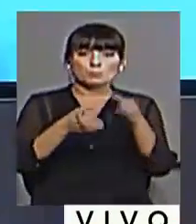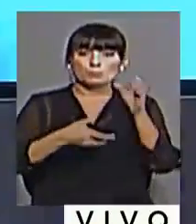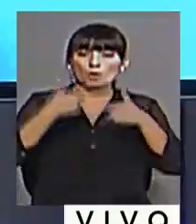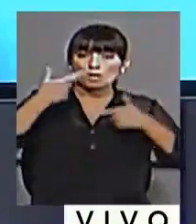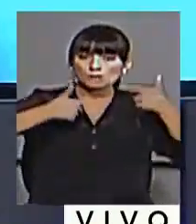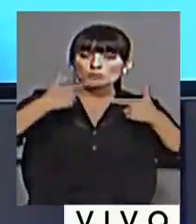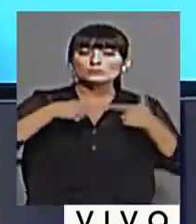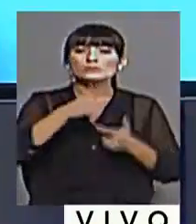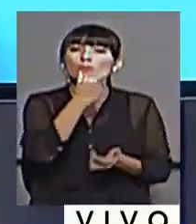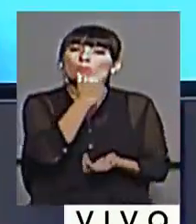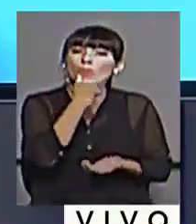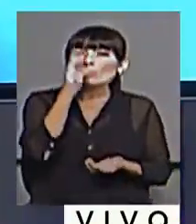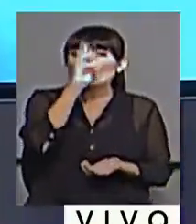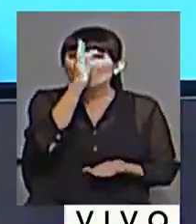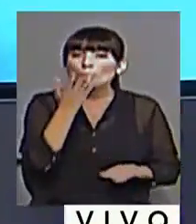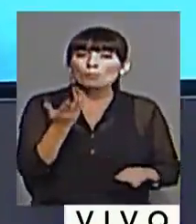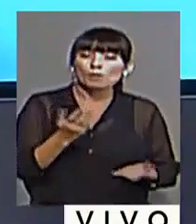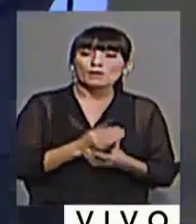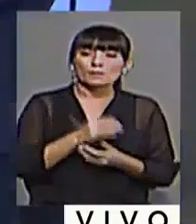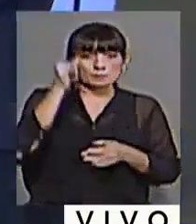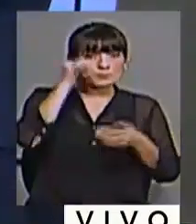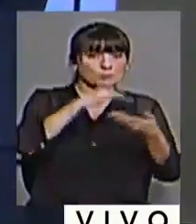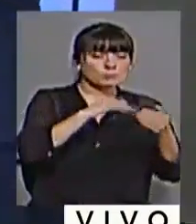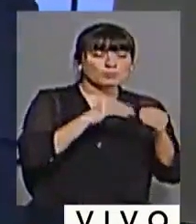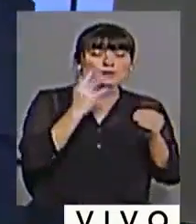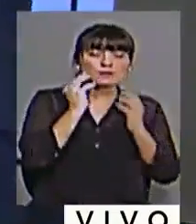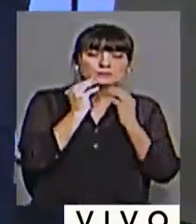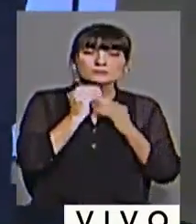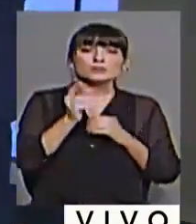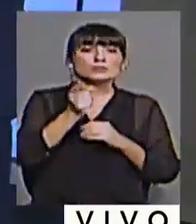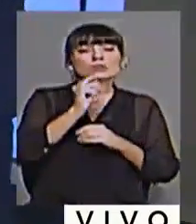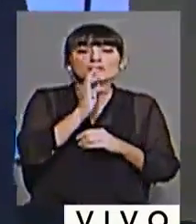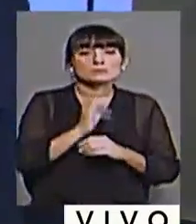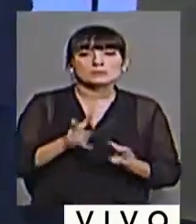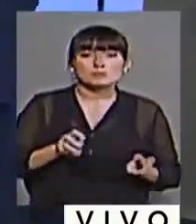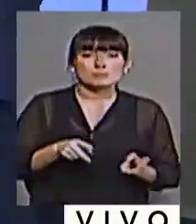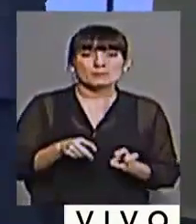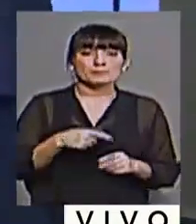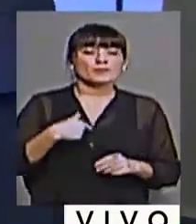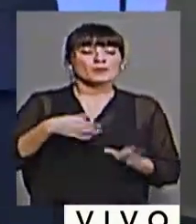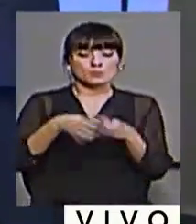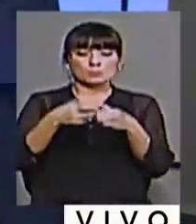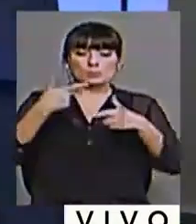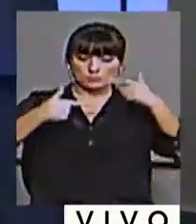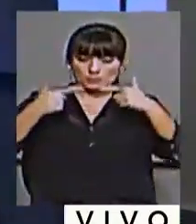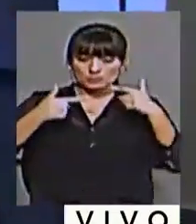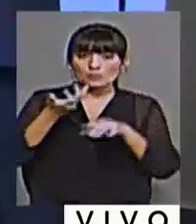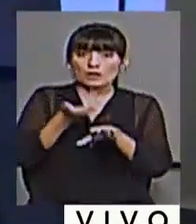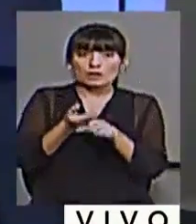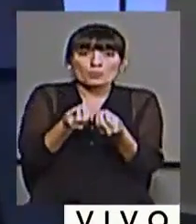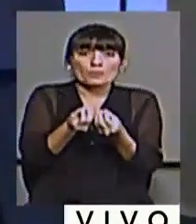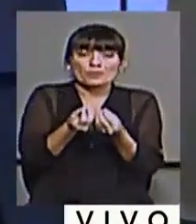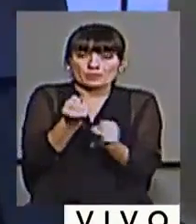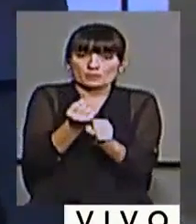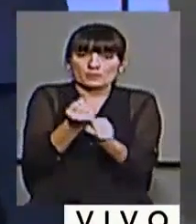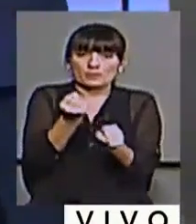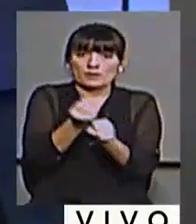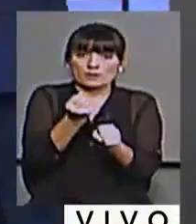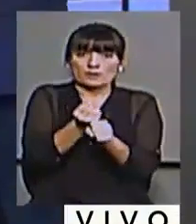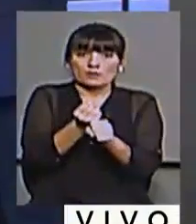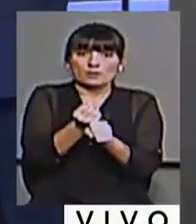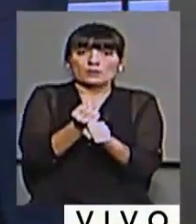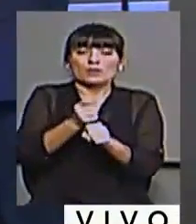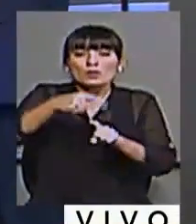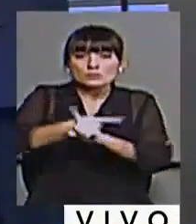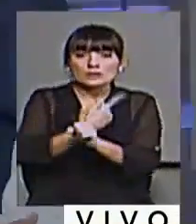entonces porque eso es curioso. No responde, disculpa Nelson, no responde a eso. Los partidos yo creo que han hecho un buen trabajo este último tiempo, Pablo, se han revalidado